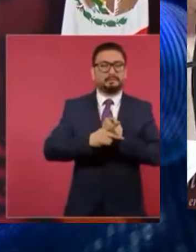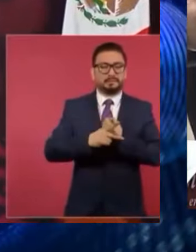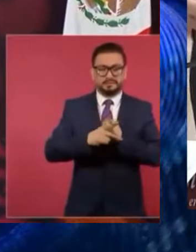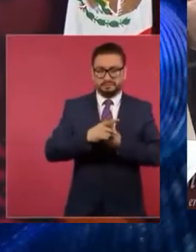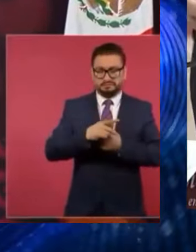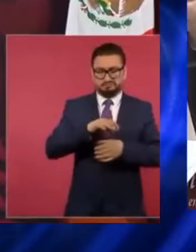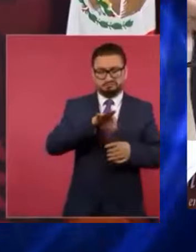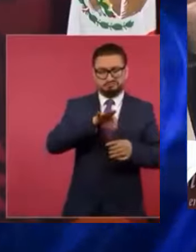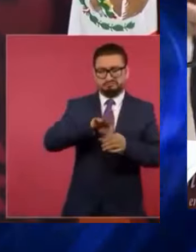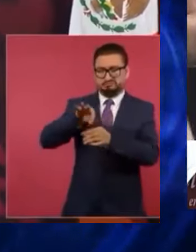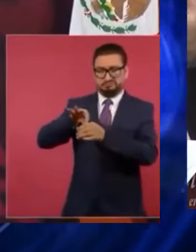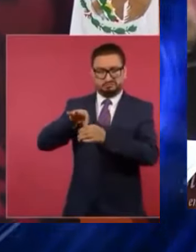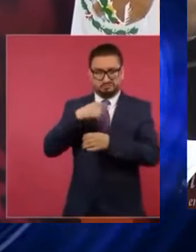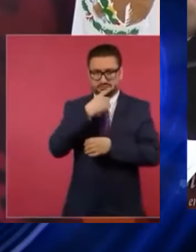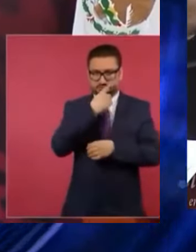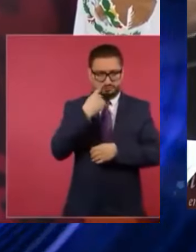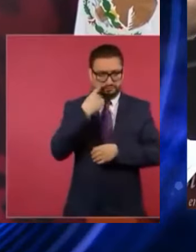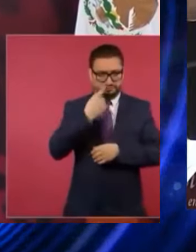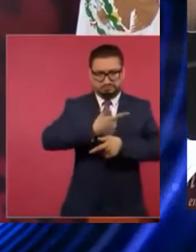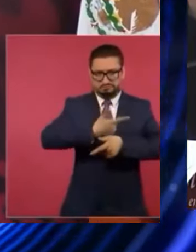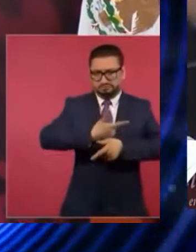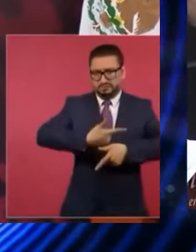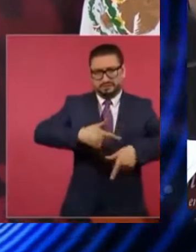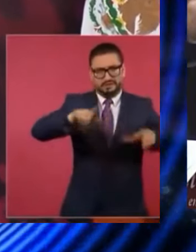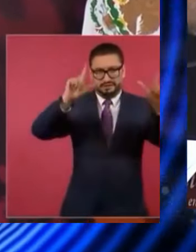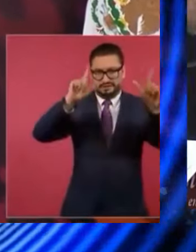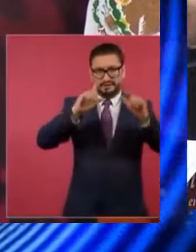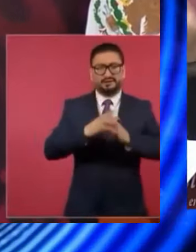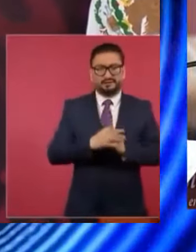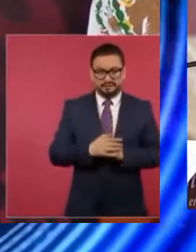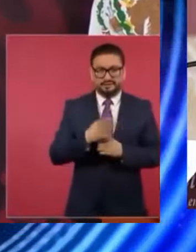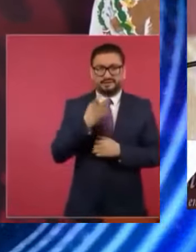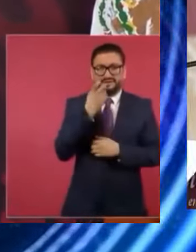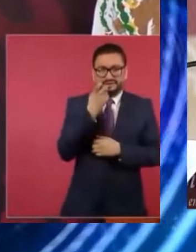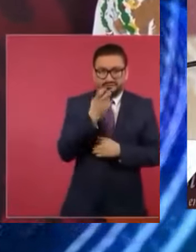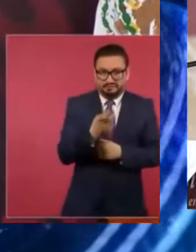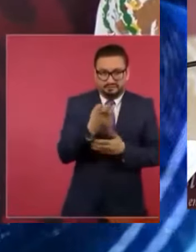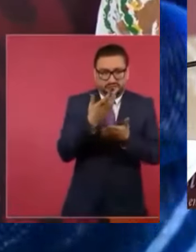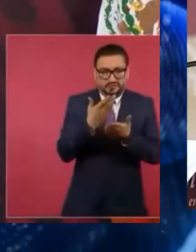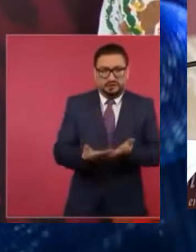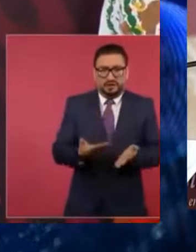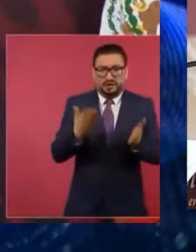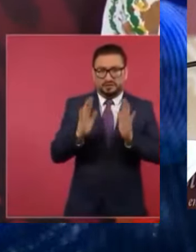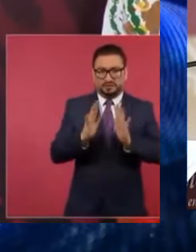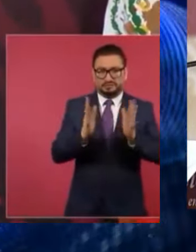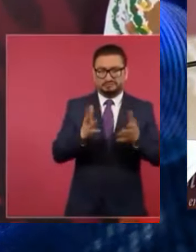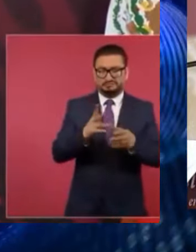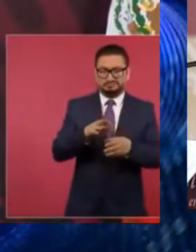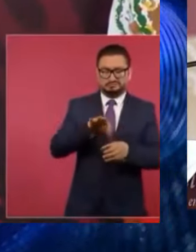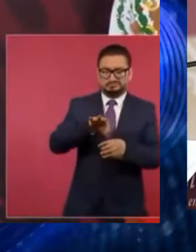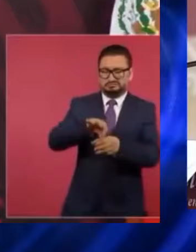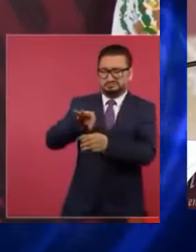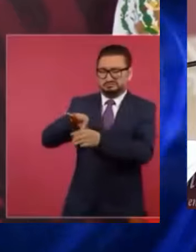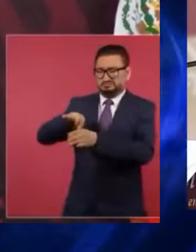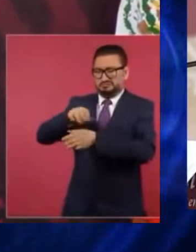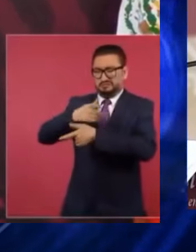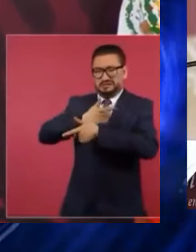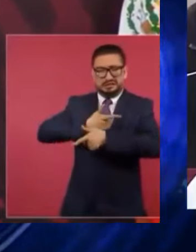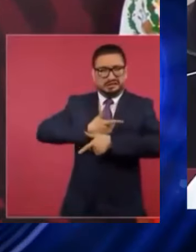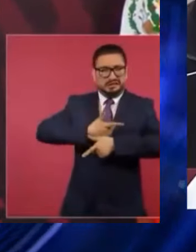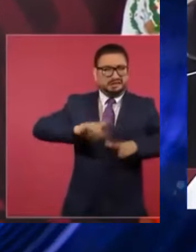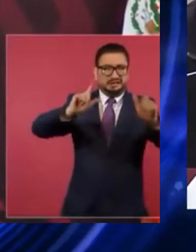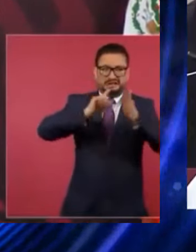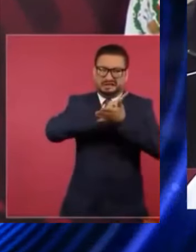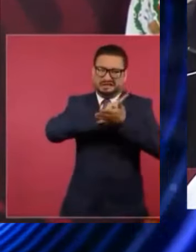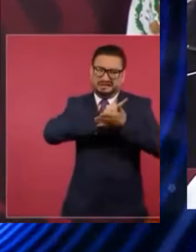ser las elecciones, ese es mi pronóstico, más limpias, más libres en la historia de